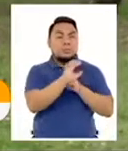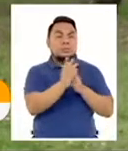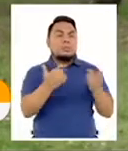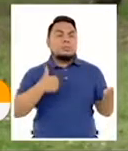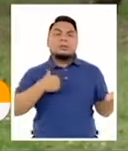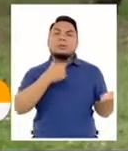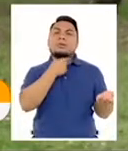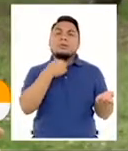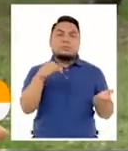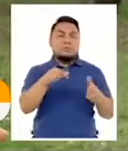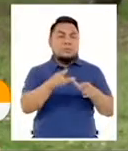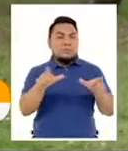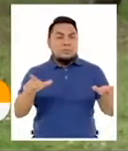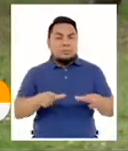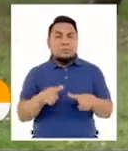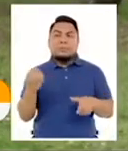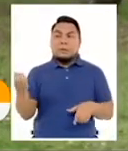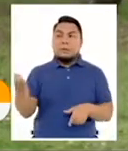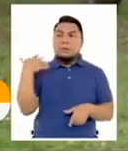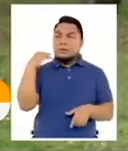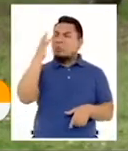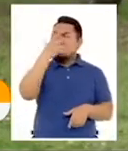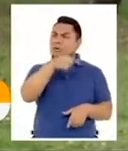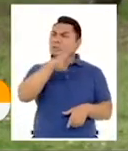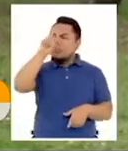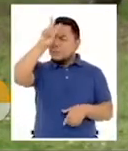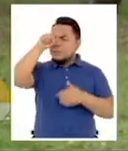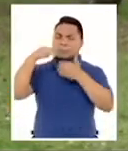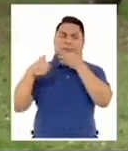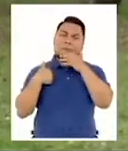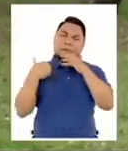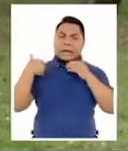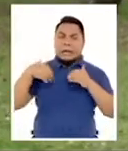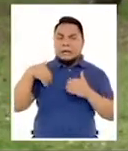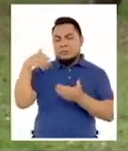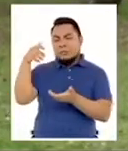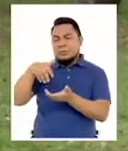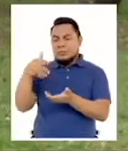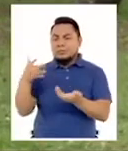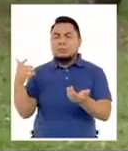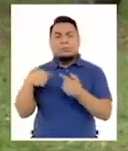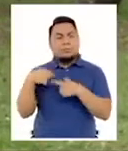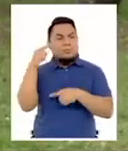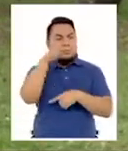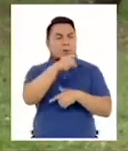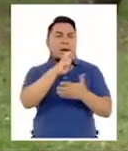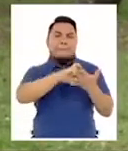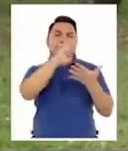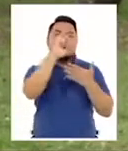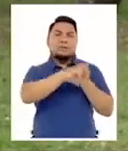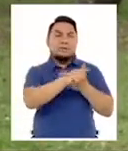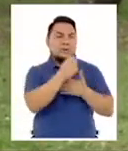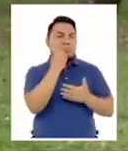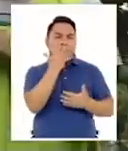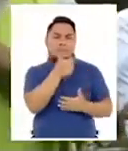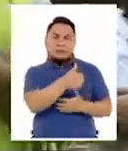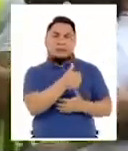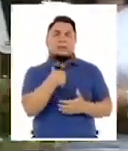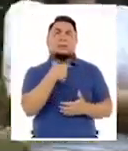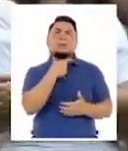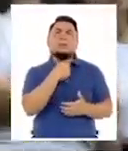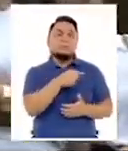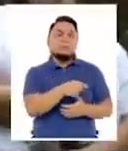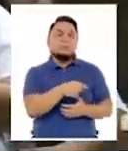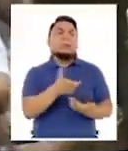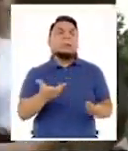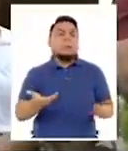interesaba el lugar, me habían dicho que era muy lindo y además el proyecto que nos brindaba era muy lindo.